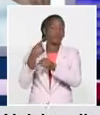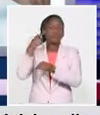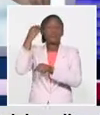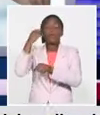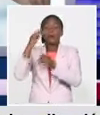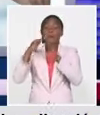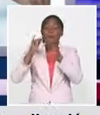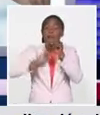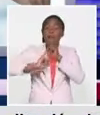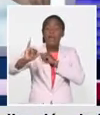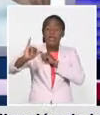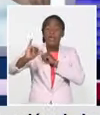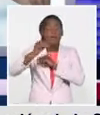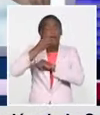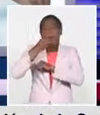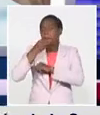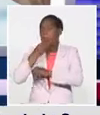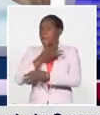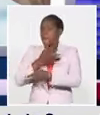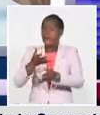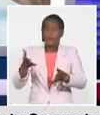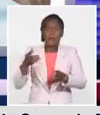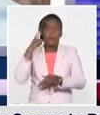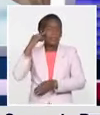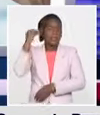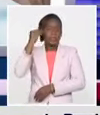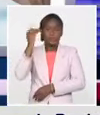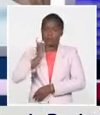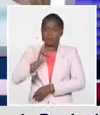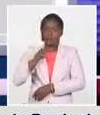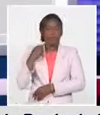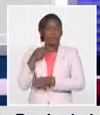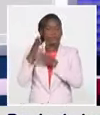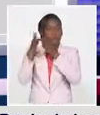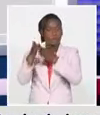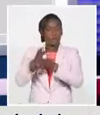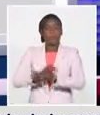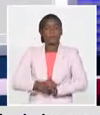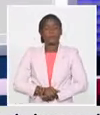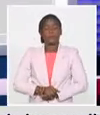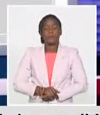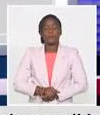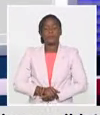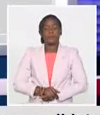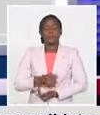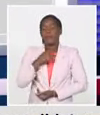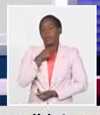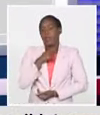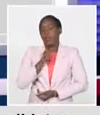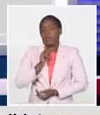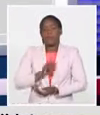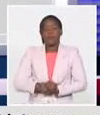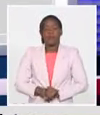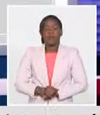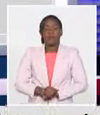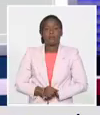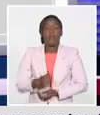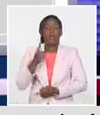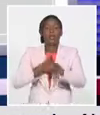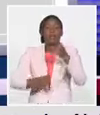puede inmunizar la persona con esta vacuna. No tiene ningún problema. Personas, por ejemplo, que además de